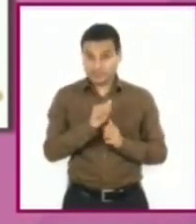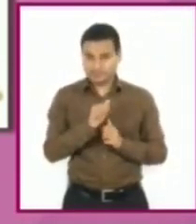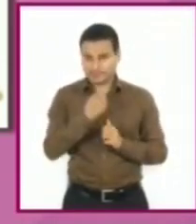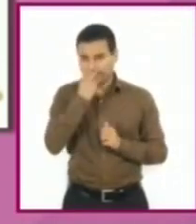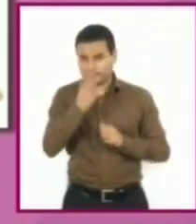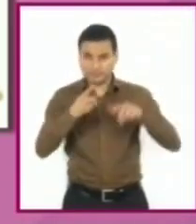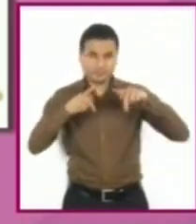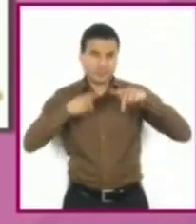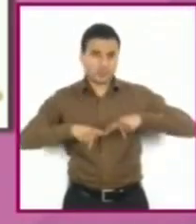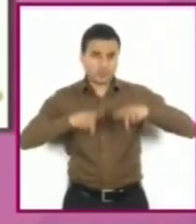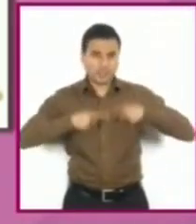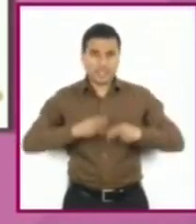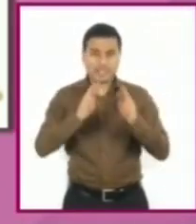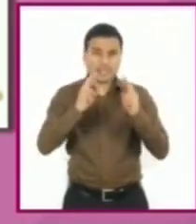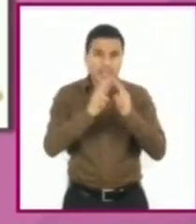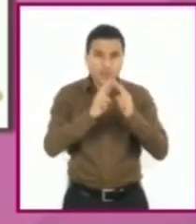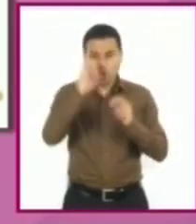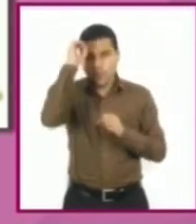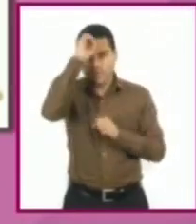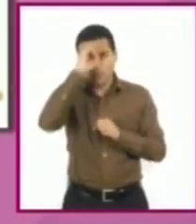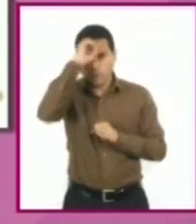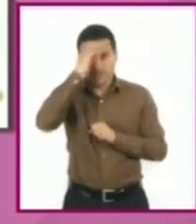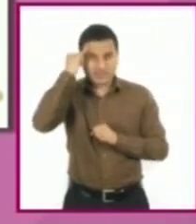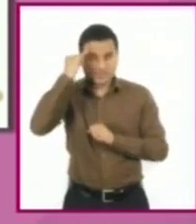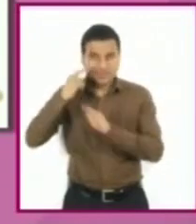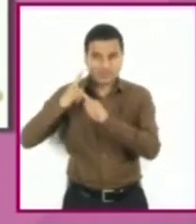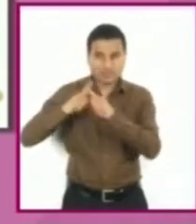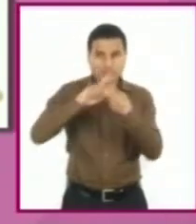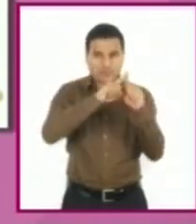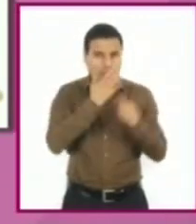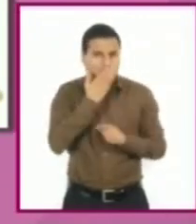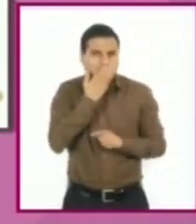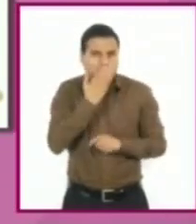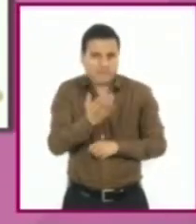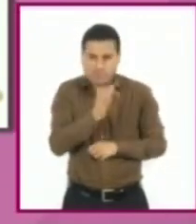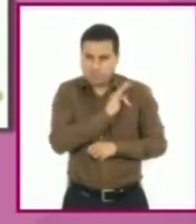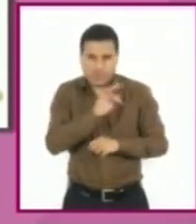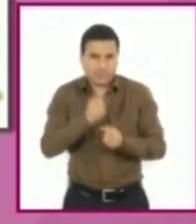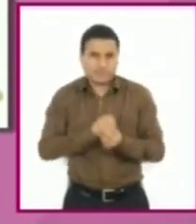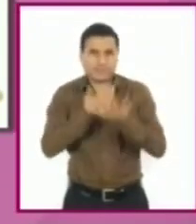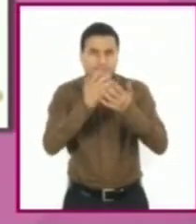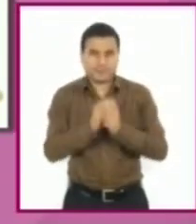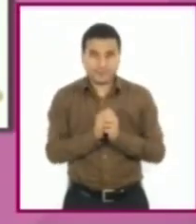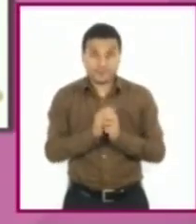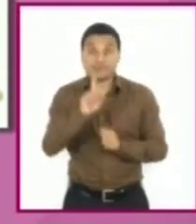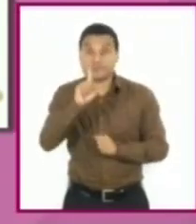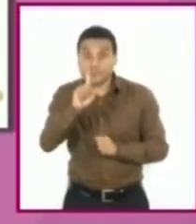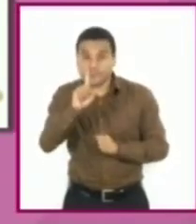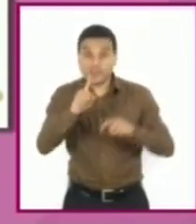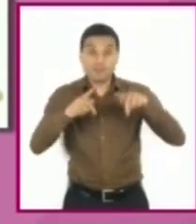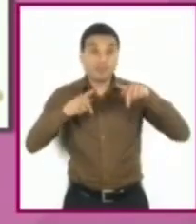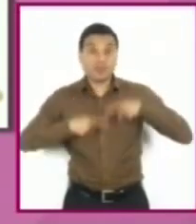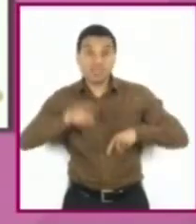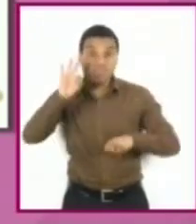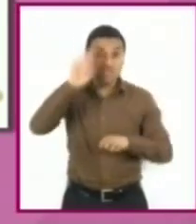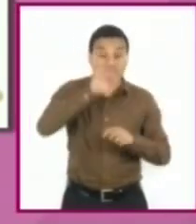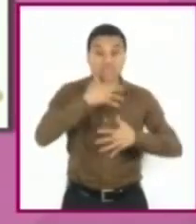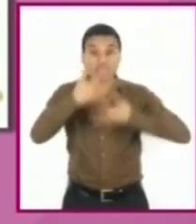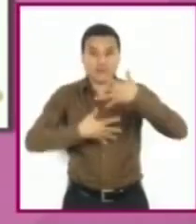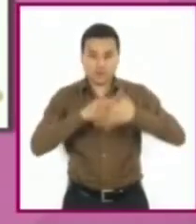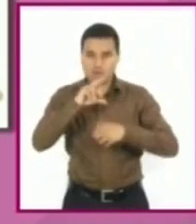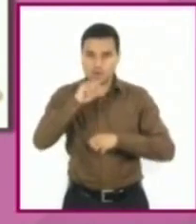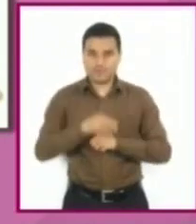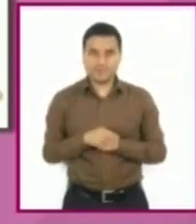religiosas, con tal de que su manifestación no turbe el orden público establecido por la ley. Artículo 11.